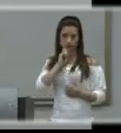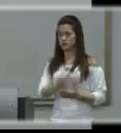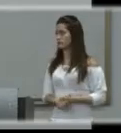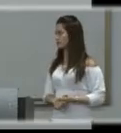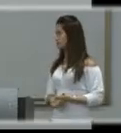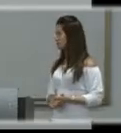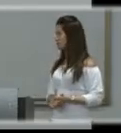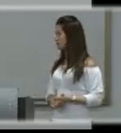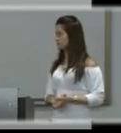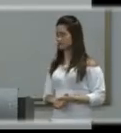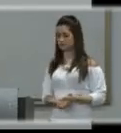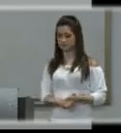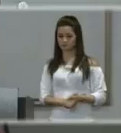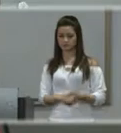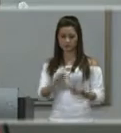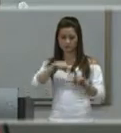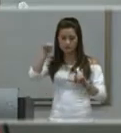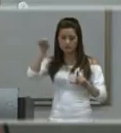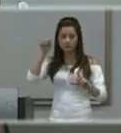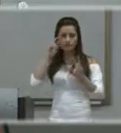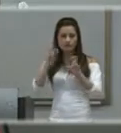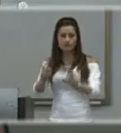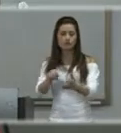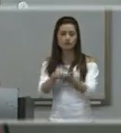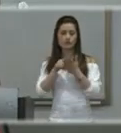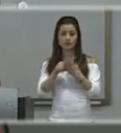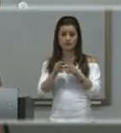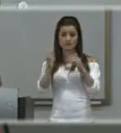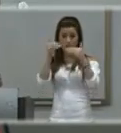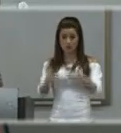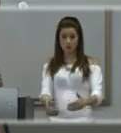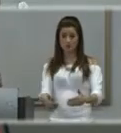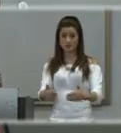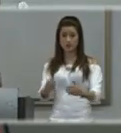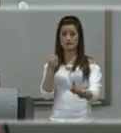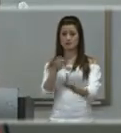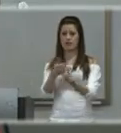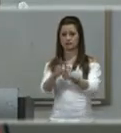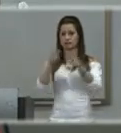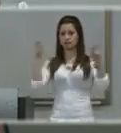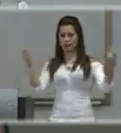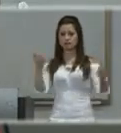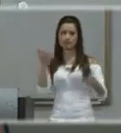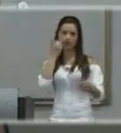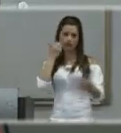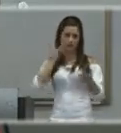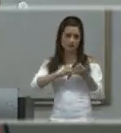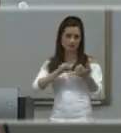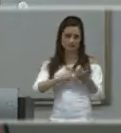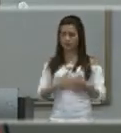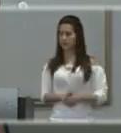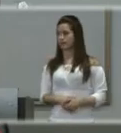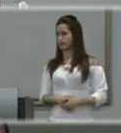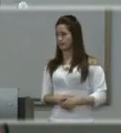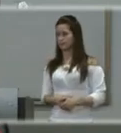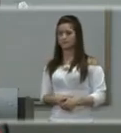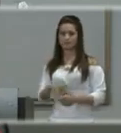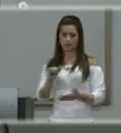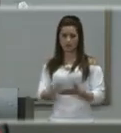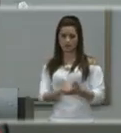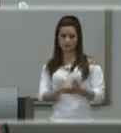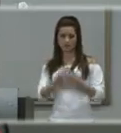hay mayor impacto de VIH-SIDA en población con discapacidad, según algunos estudios. Y esa es la información que nosotros obtuvimos,